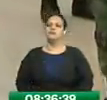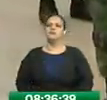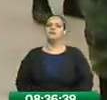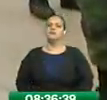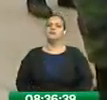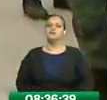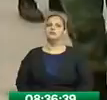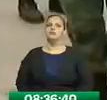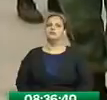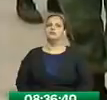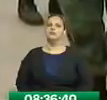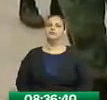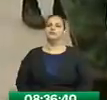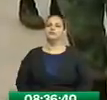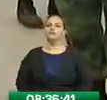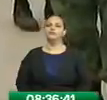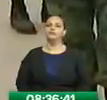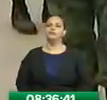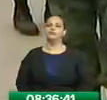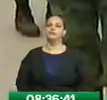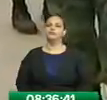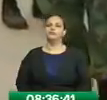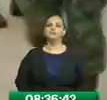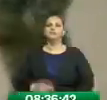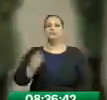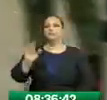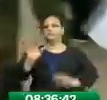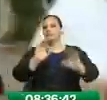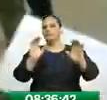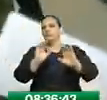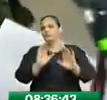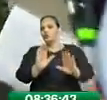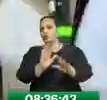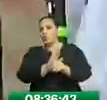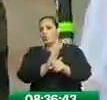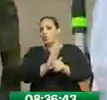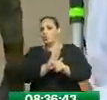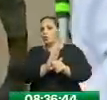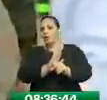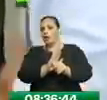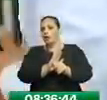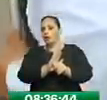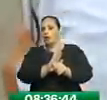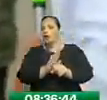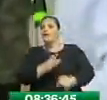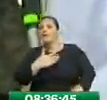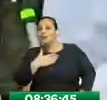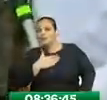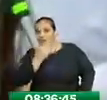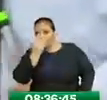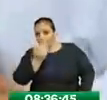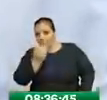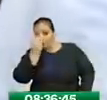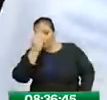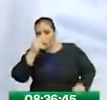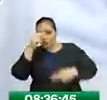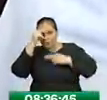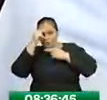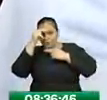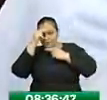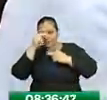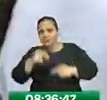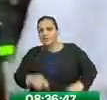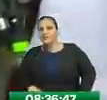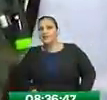a conversar cabezas, está dando órdenes y conversando con la ATM. ¿Qué tal? Muy buenos días, estamos en vivo y en